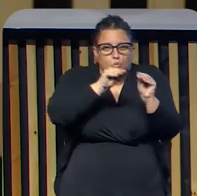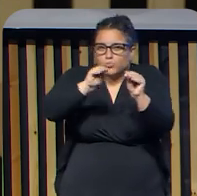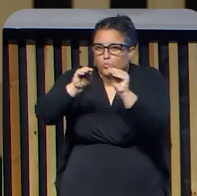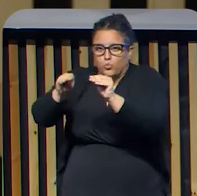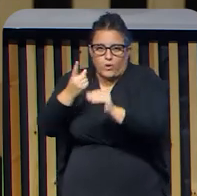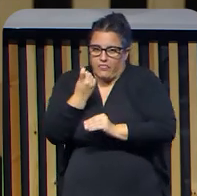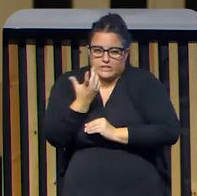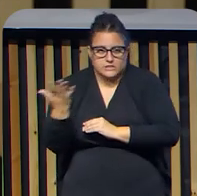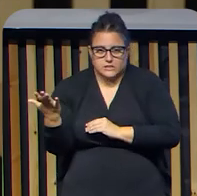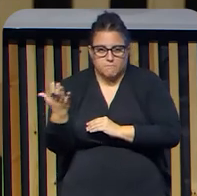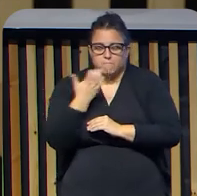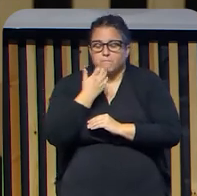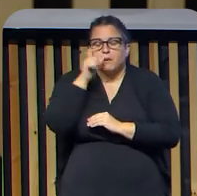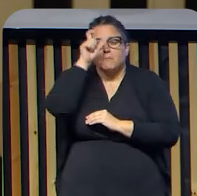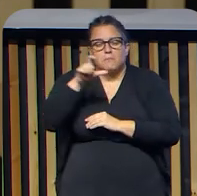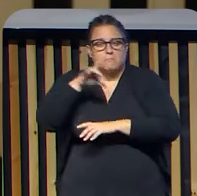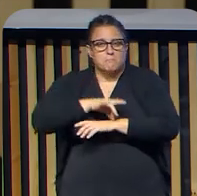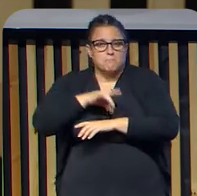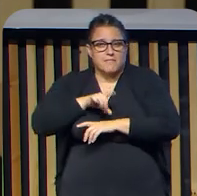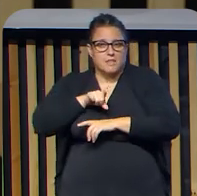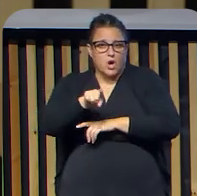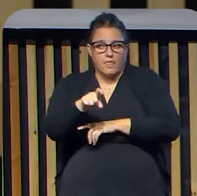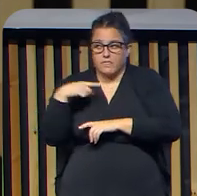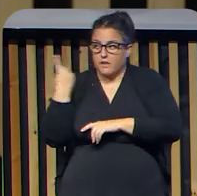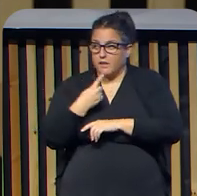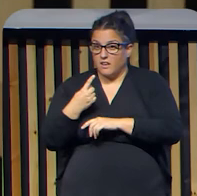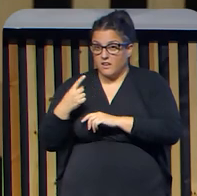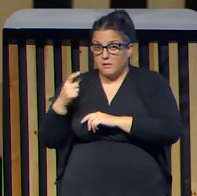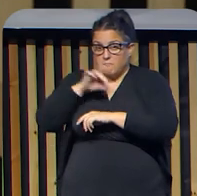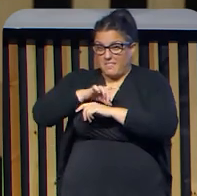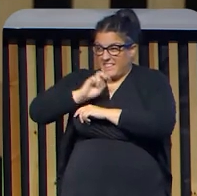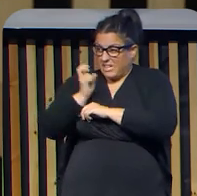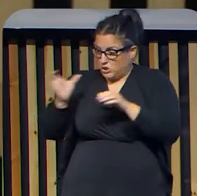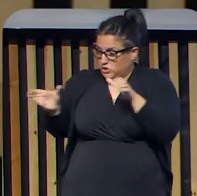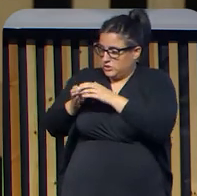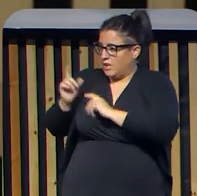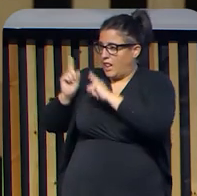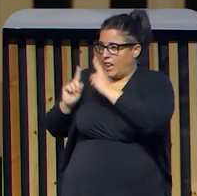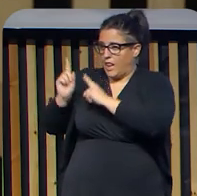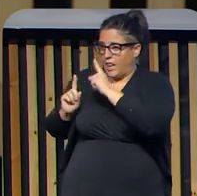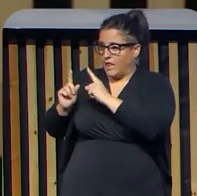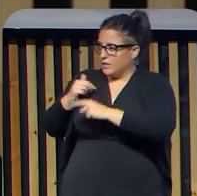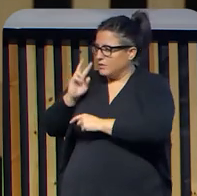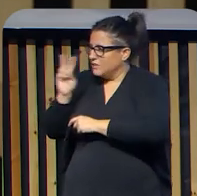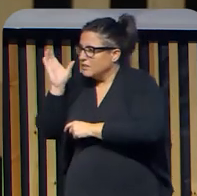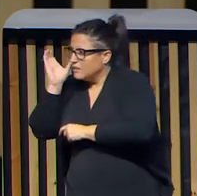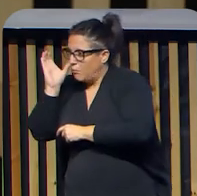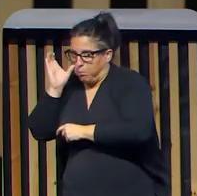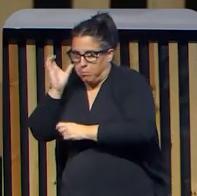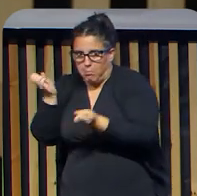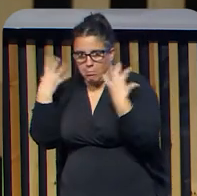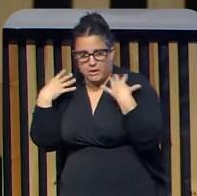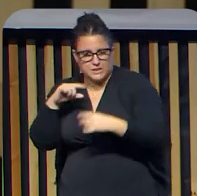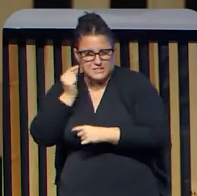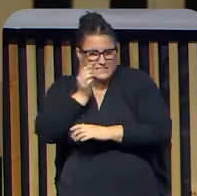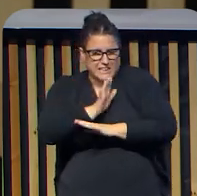no te enteras no te enteras en cambio normalmente si uno va la visita de un oncólogo de una incóloga y te tienen que explicar algo